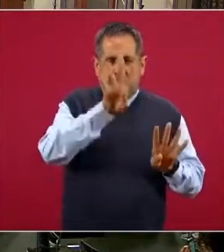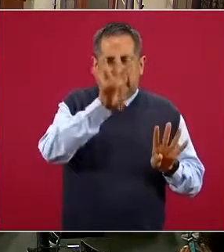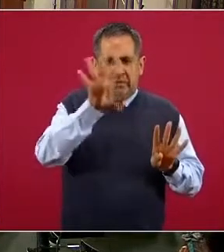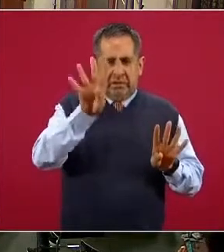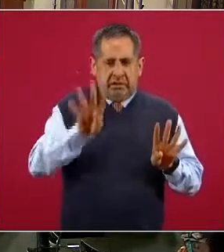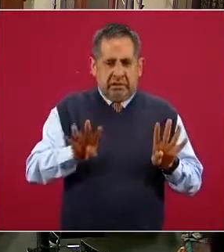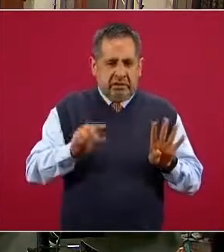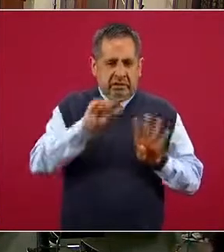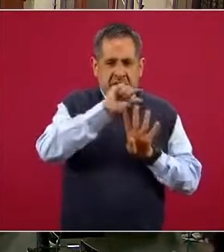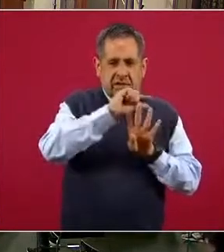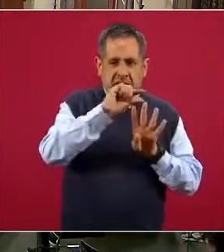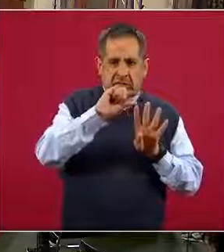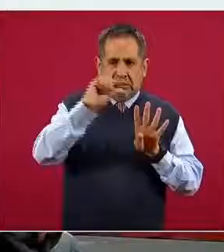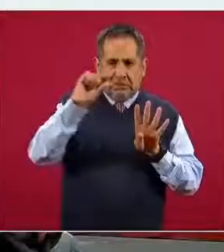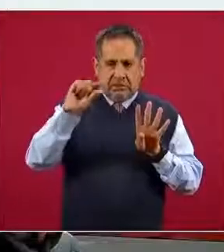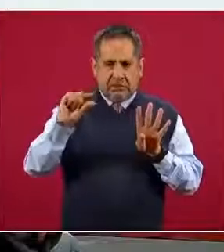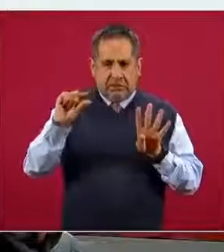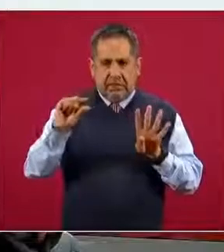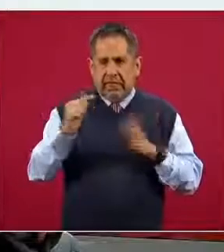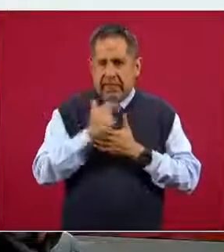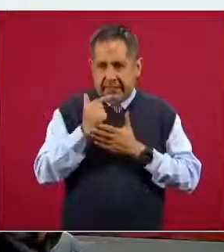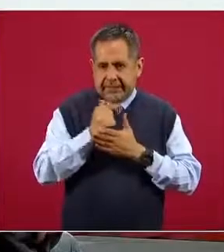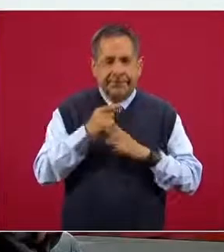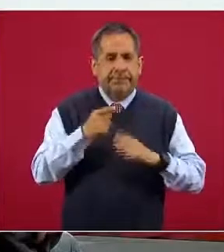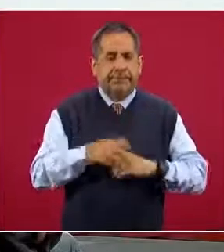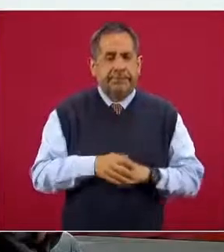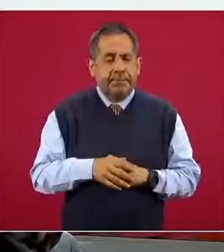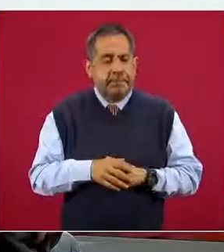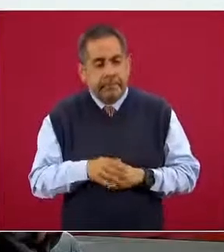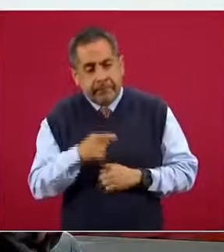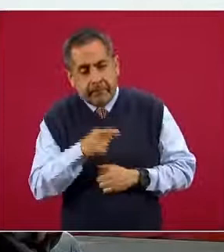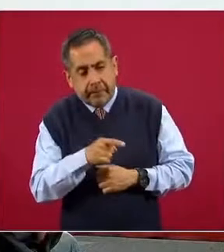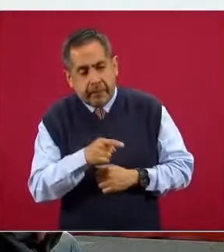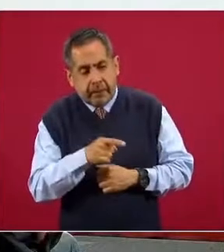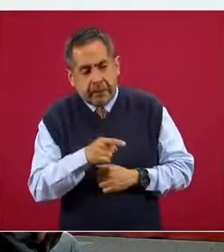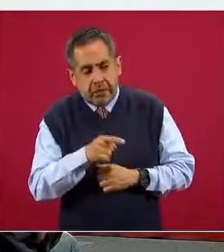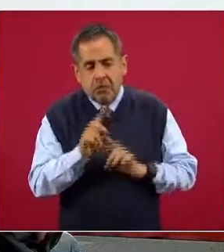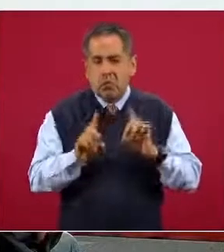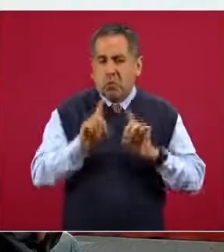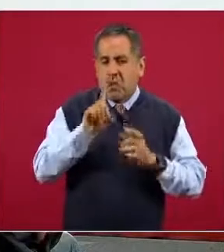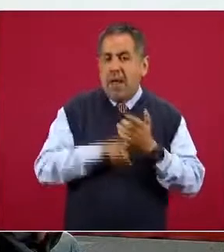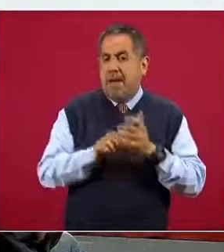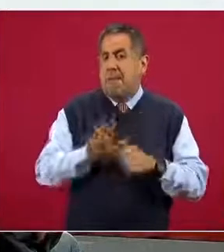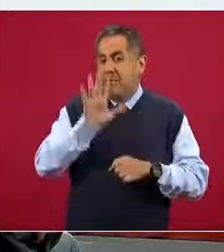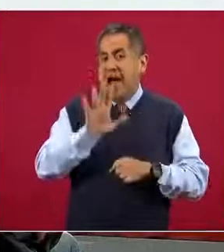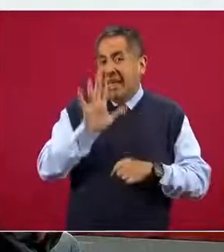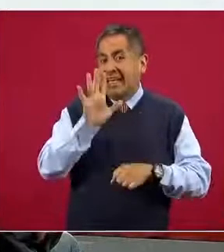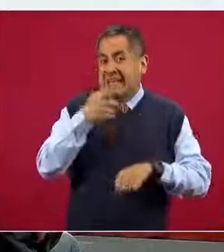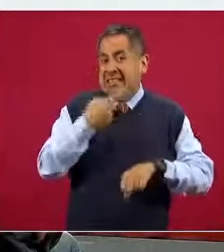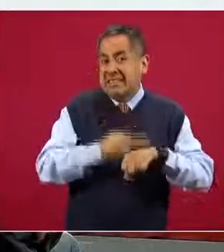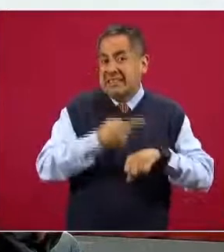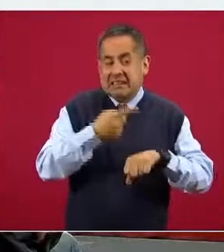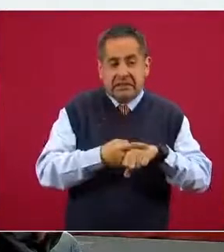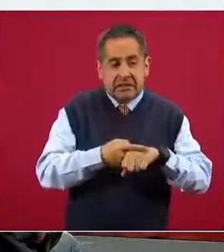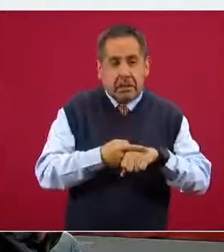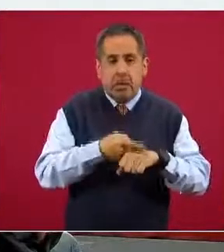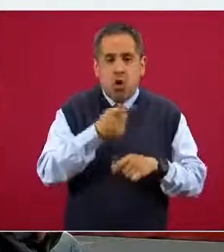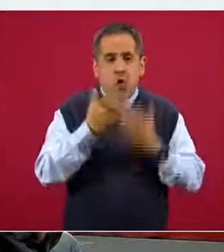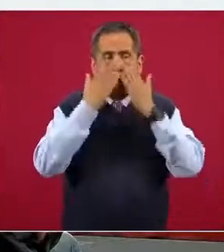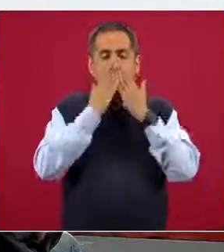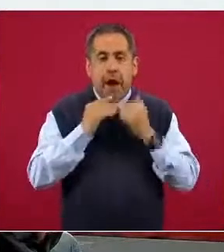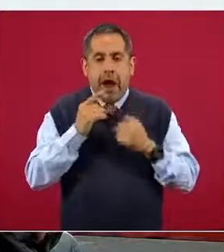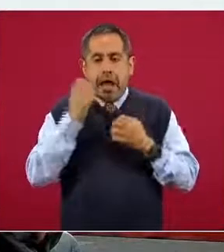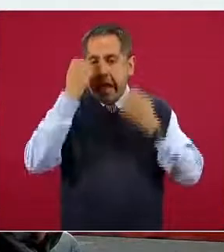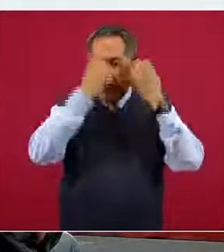café claro, aquellas personas que fueron clasificadas como casos sospechosos, pero a las cuales no se les tomó una muestra